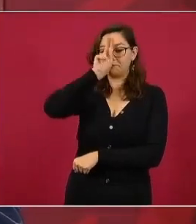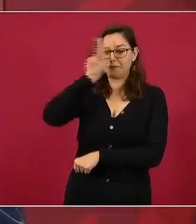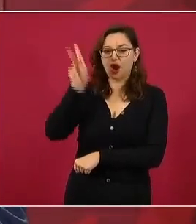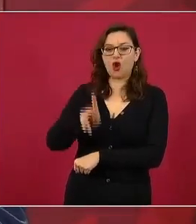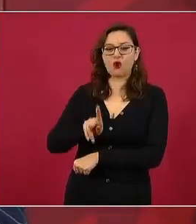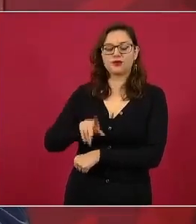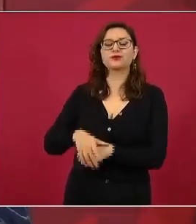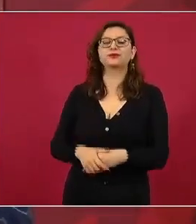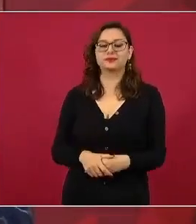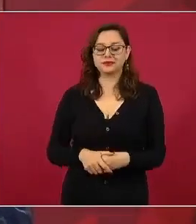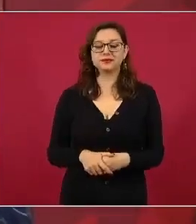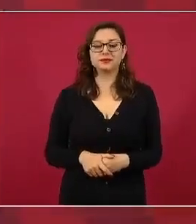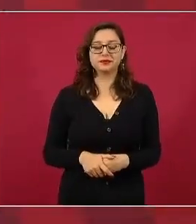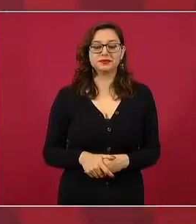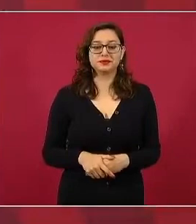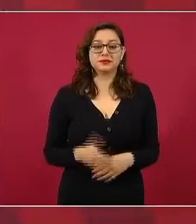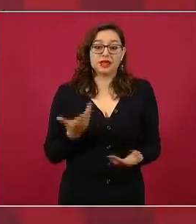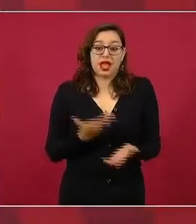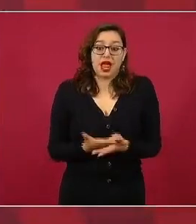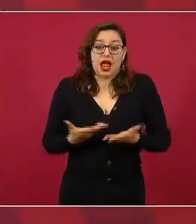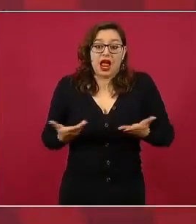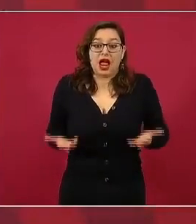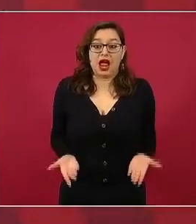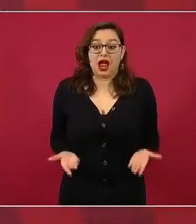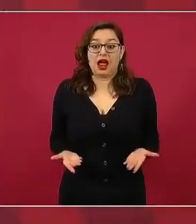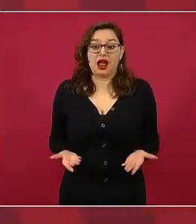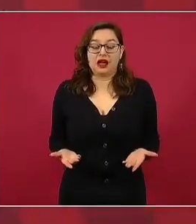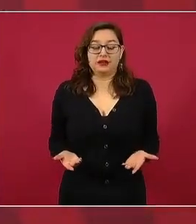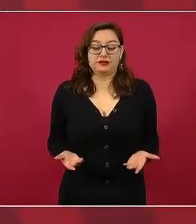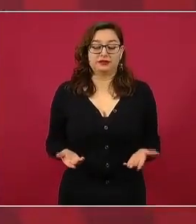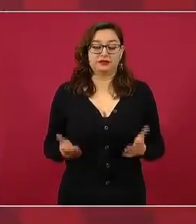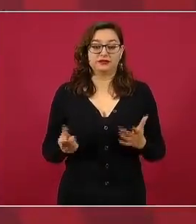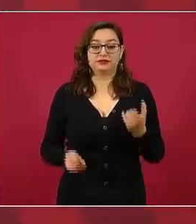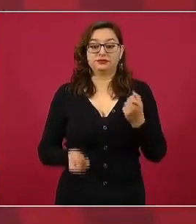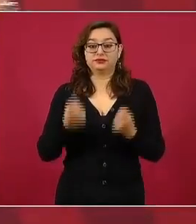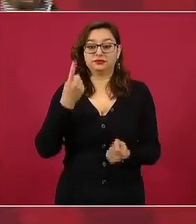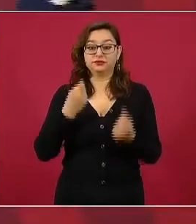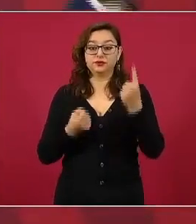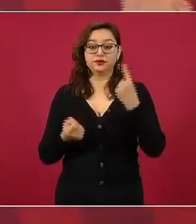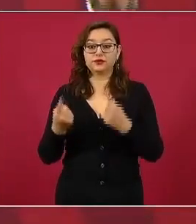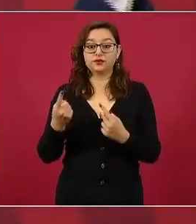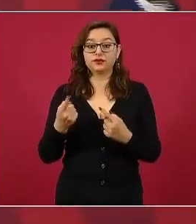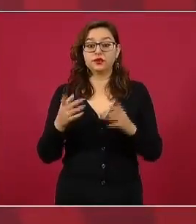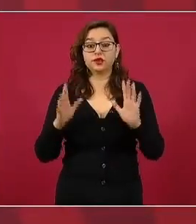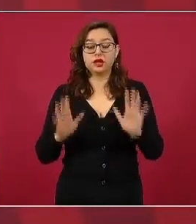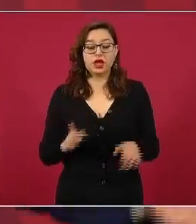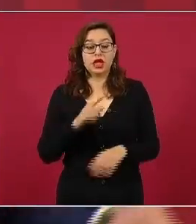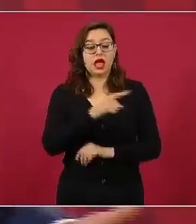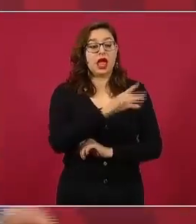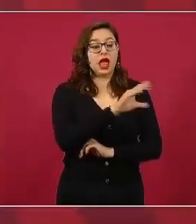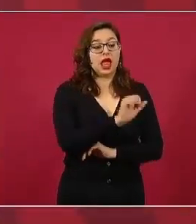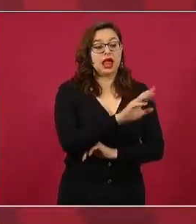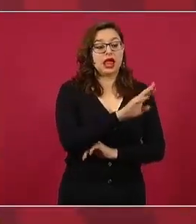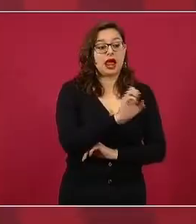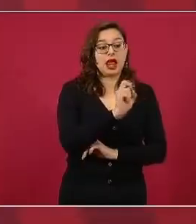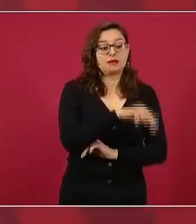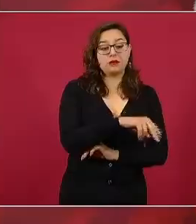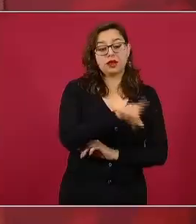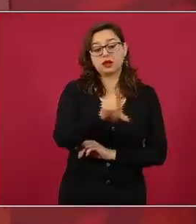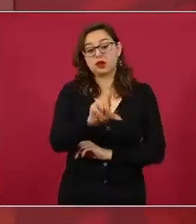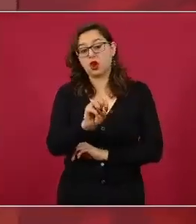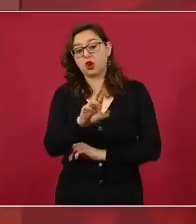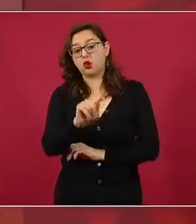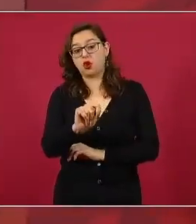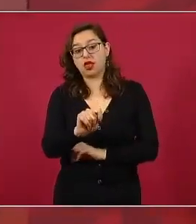Por eso es cuando dicen que son distintos Carmen que Loret, yo digo, ¿quién